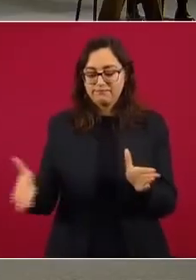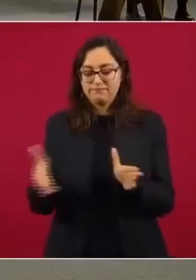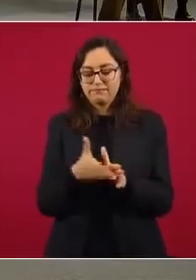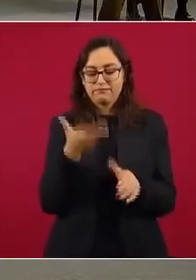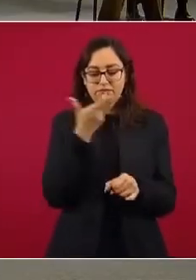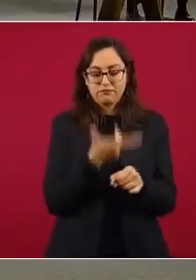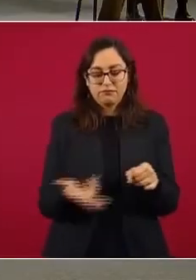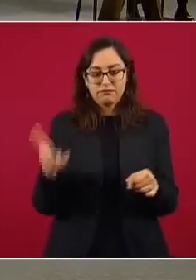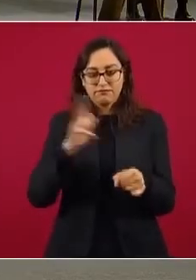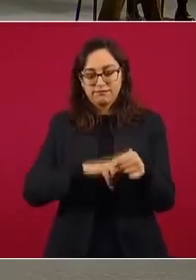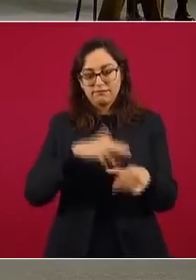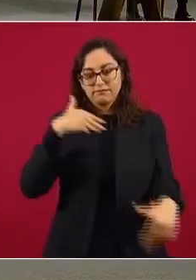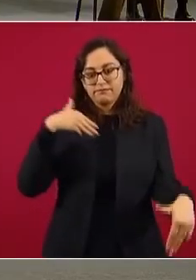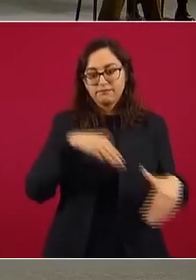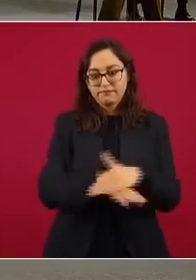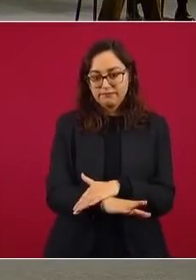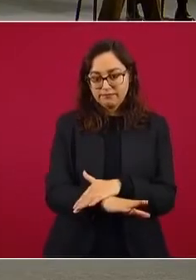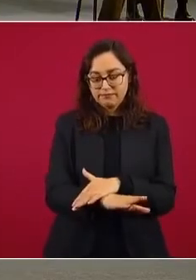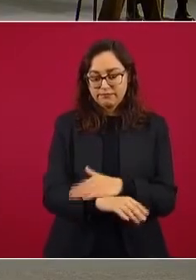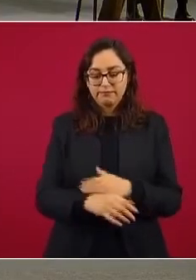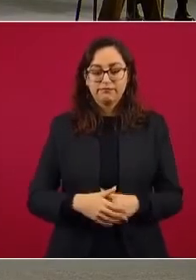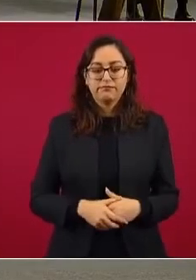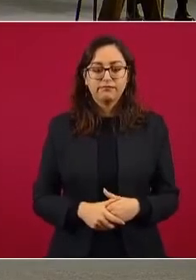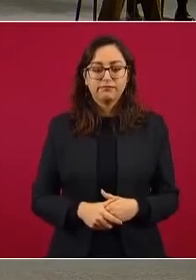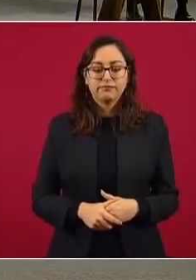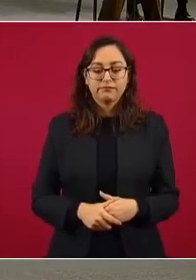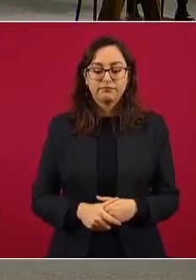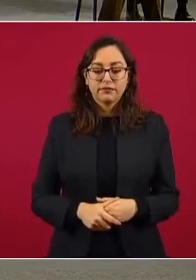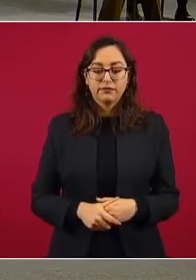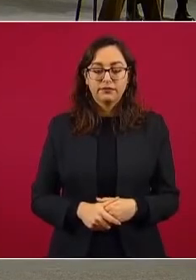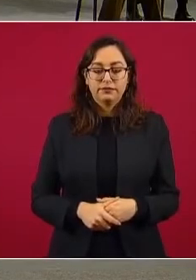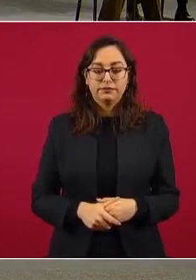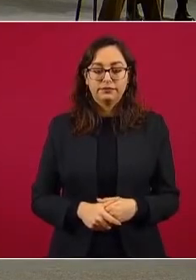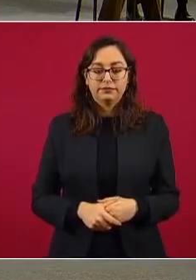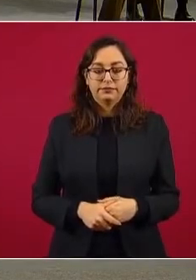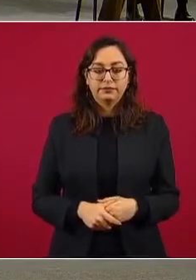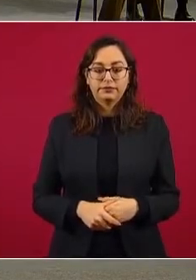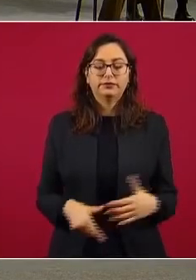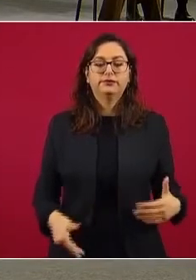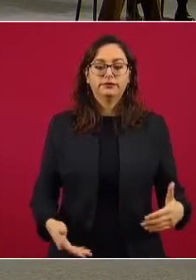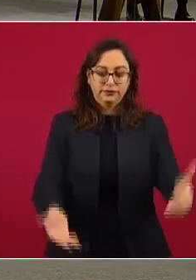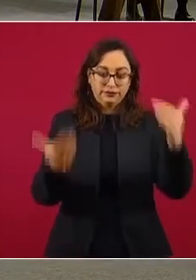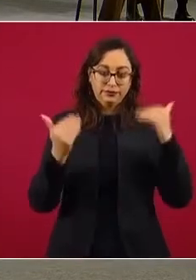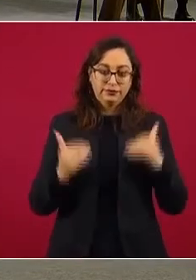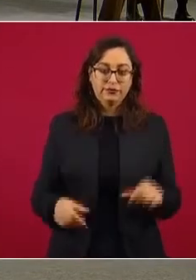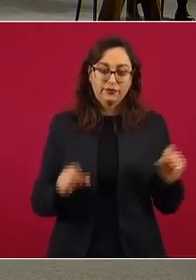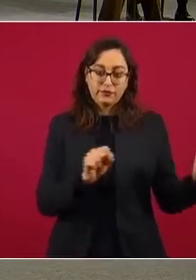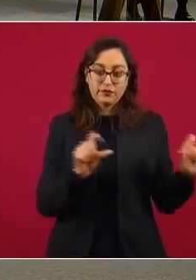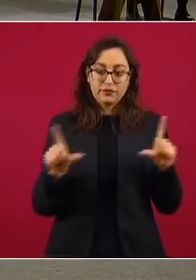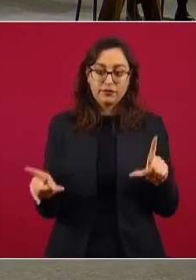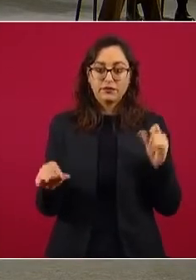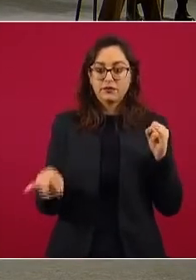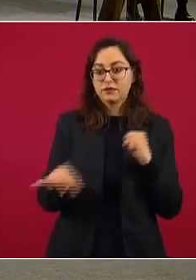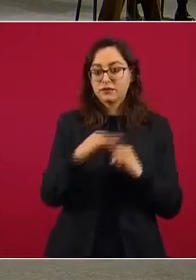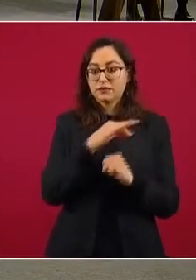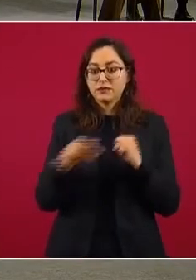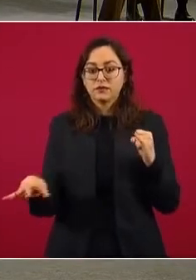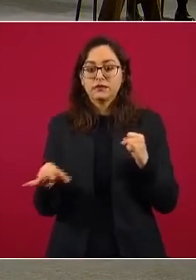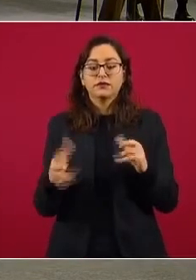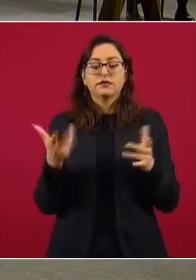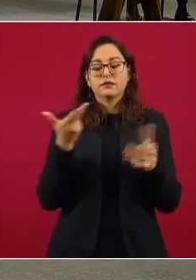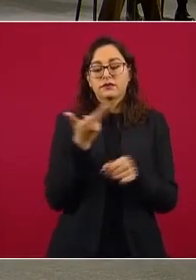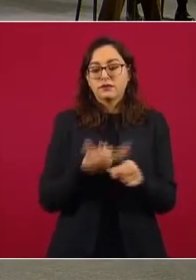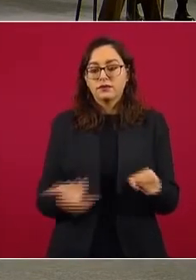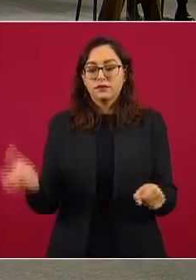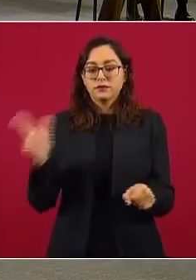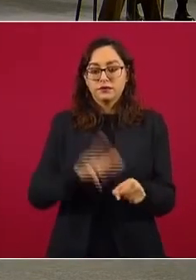personas en los distintos hospitales. La siguiente, por favor. Finalmente, la ocupación hospitalaria